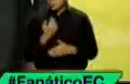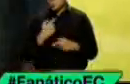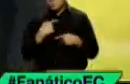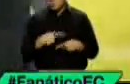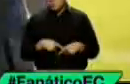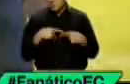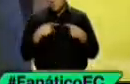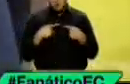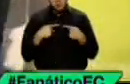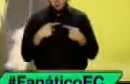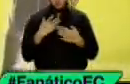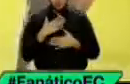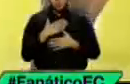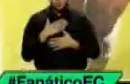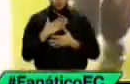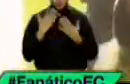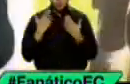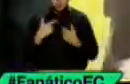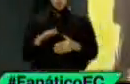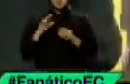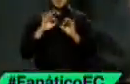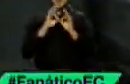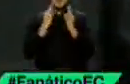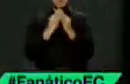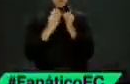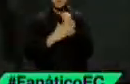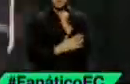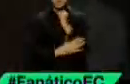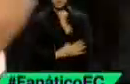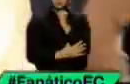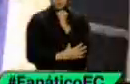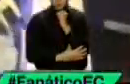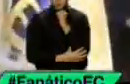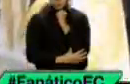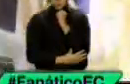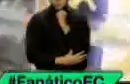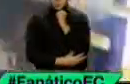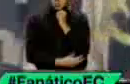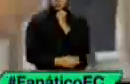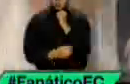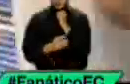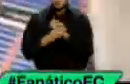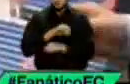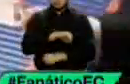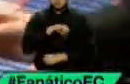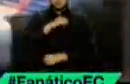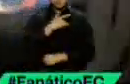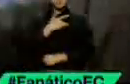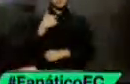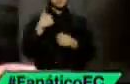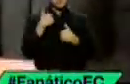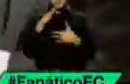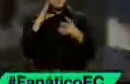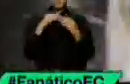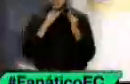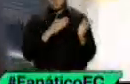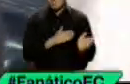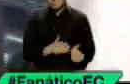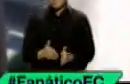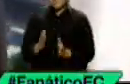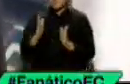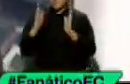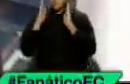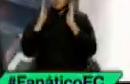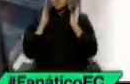vida. Vengo de una familia muy sencilla, de la cual me orgullo mucho por todo que han hecho por